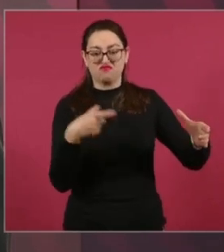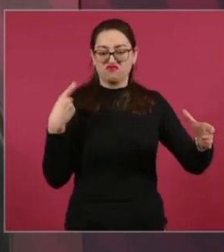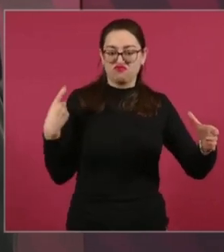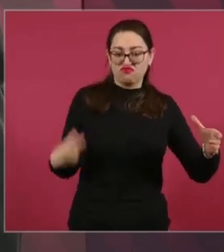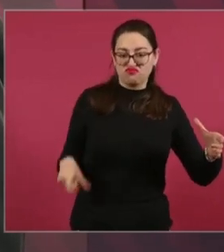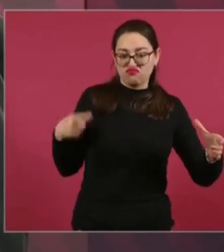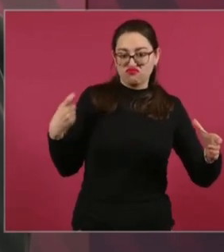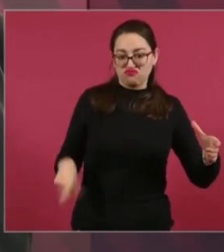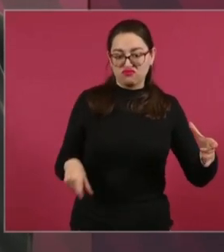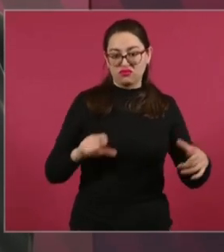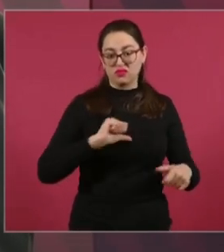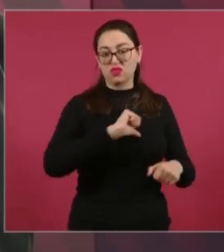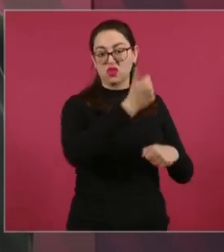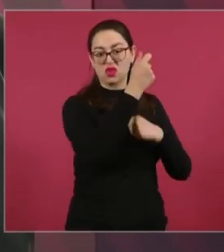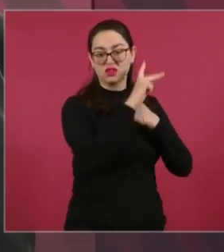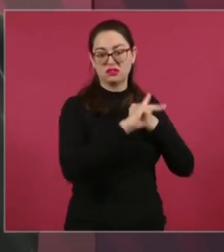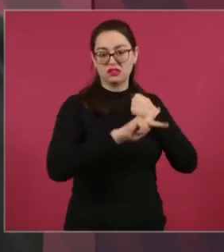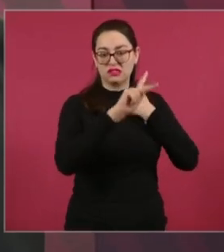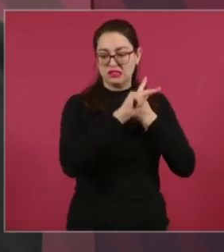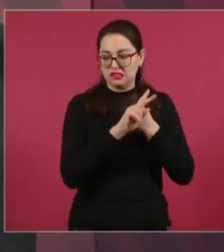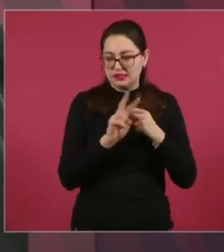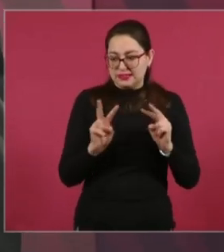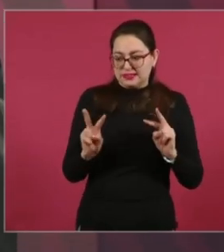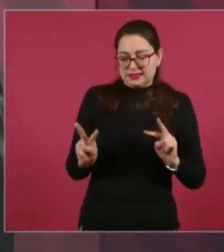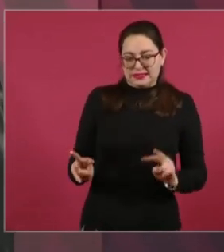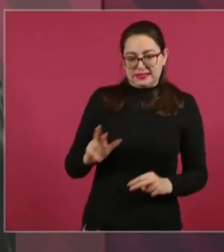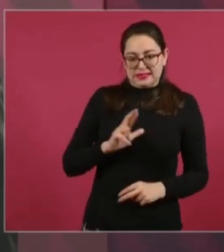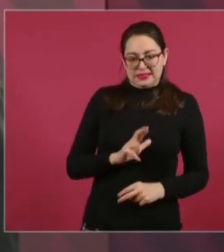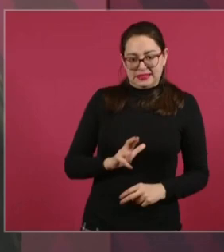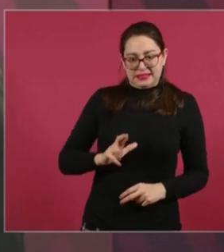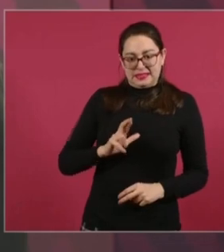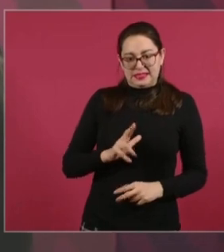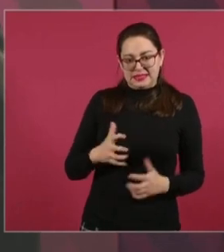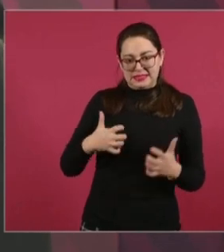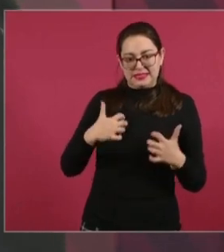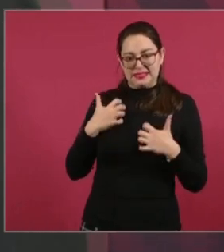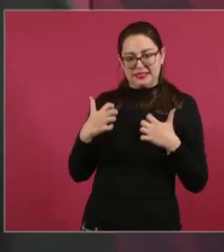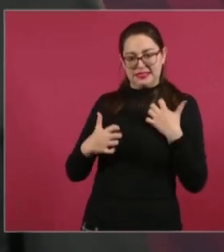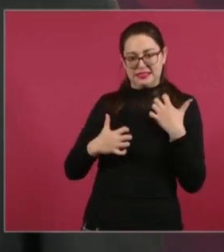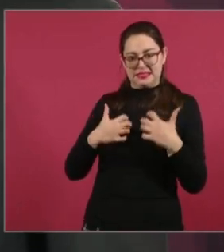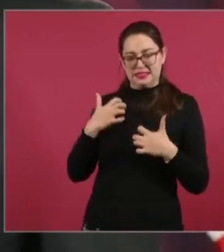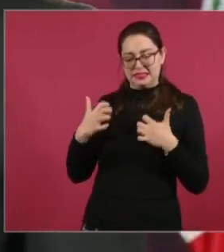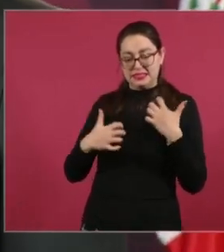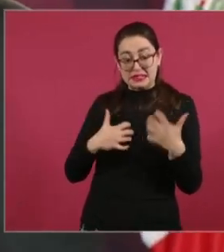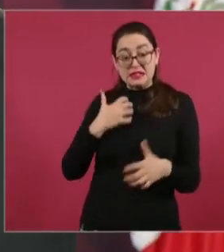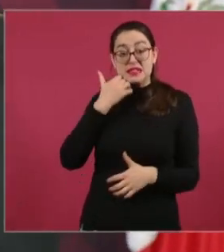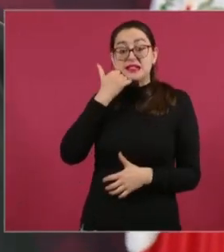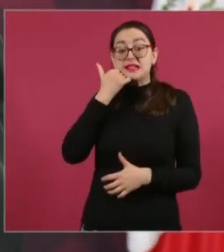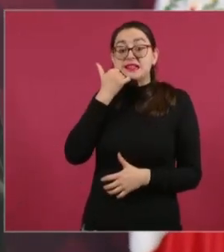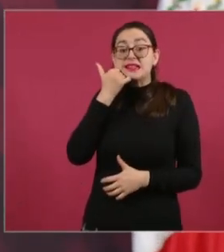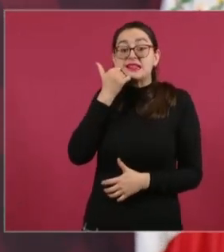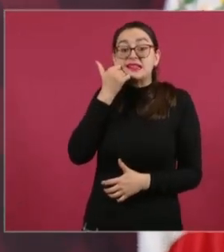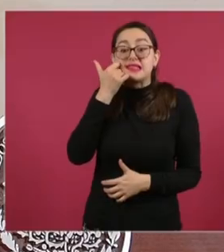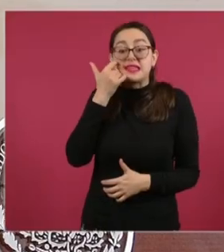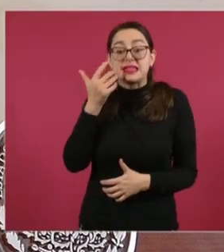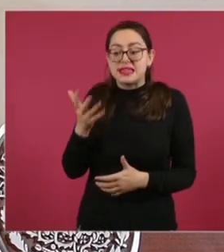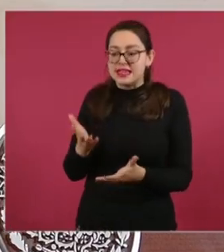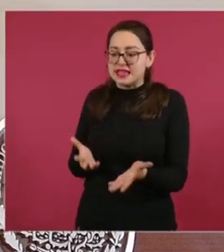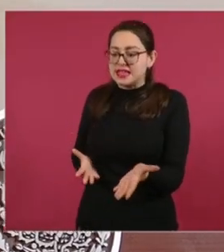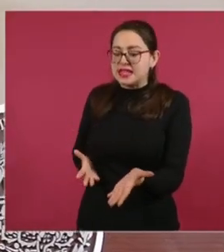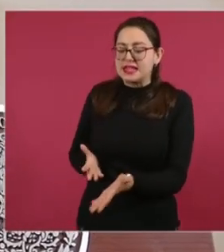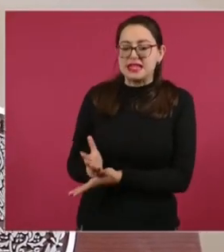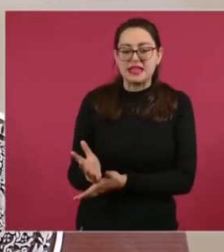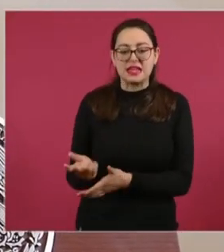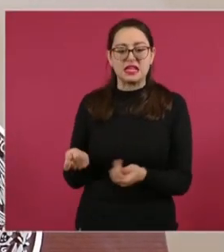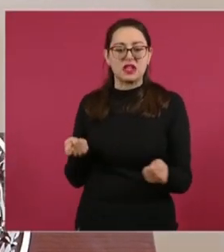les ha importado tener o títeres